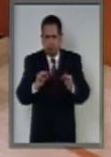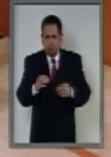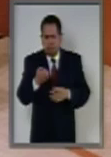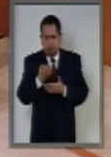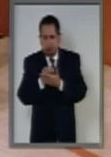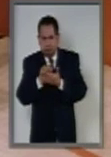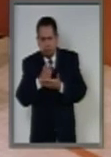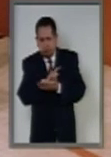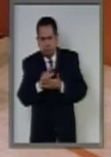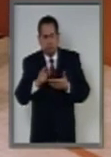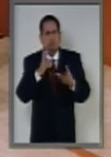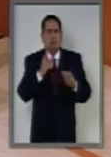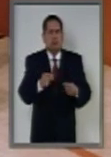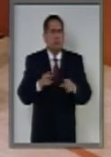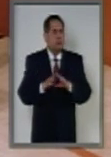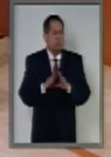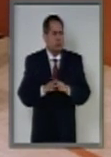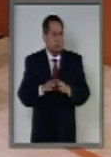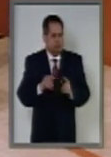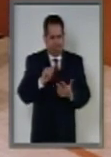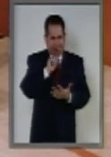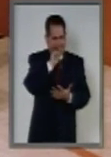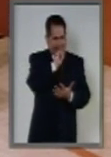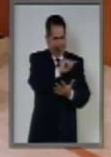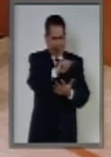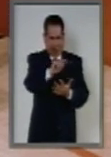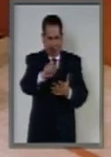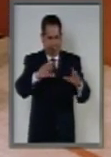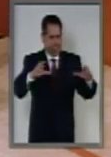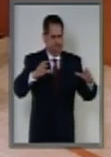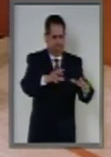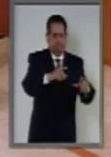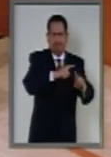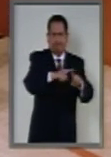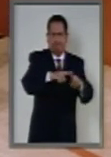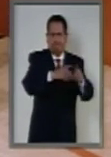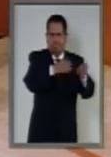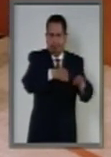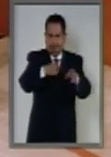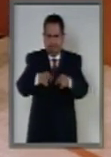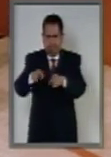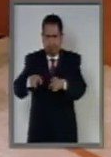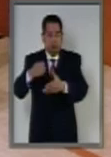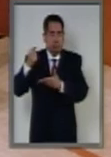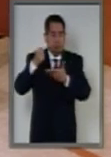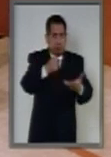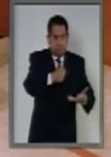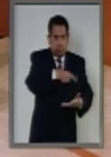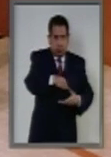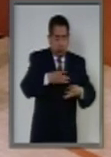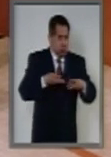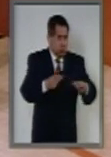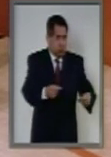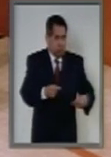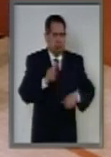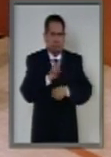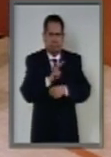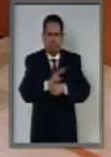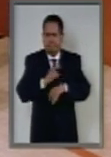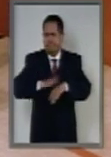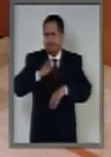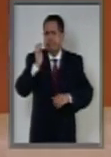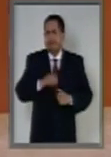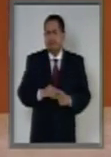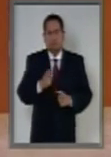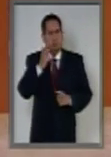financieramente hablando, del conjunto de entidades que manejan el presupuesto público. Se trata de un